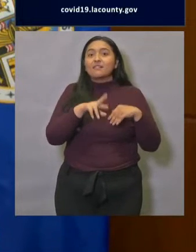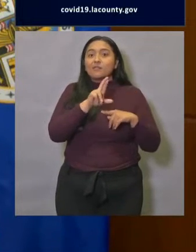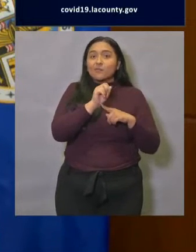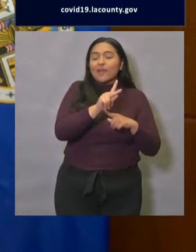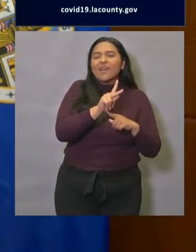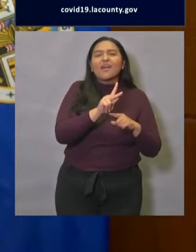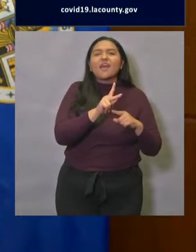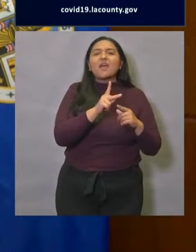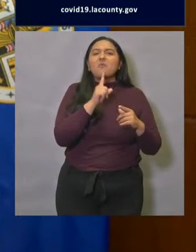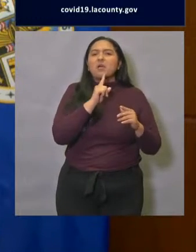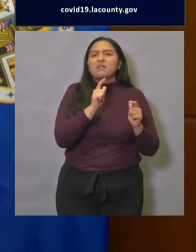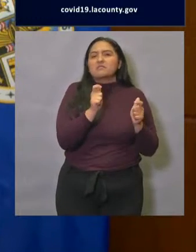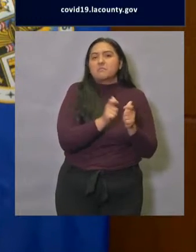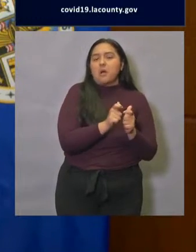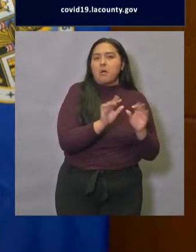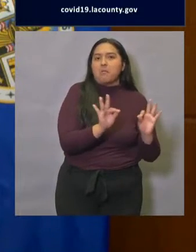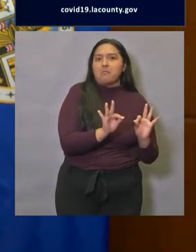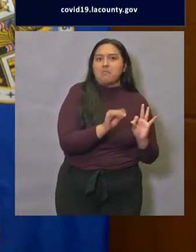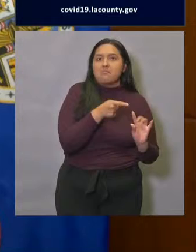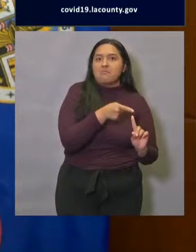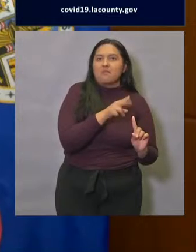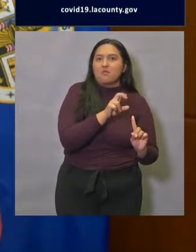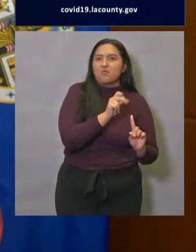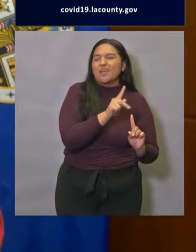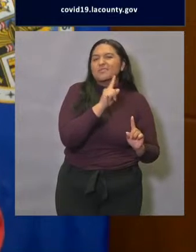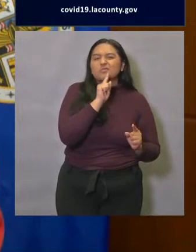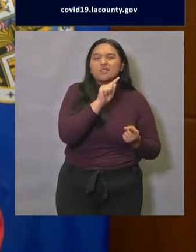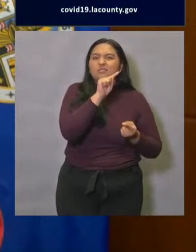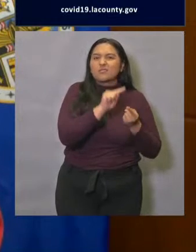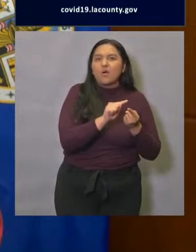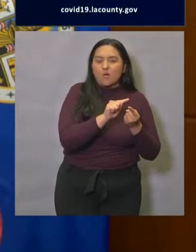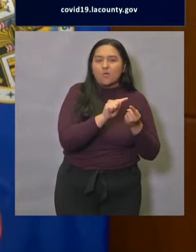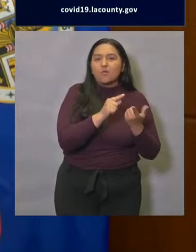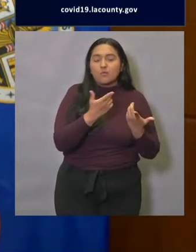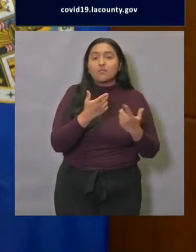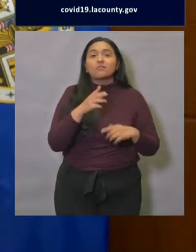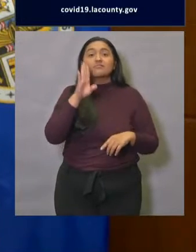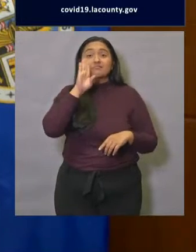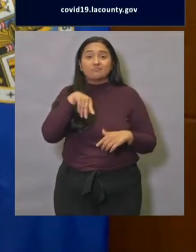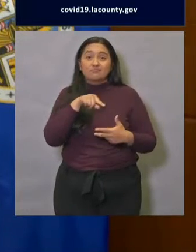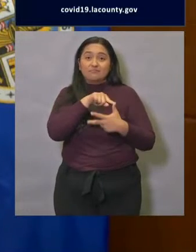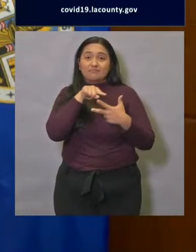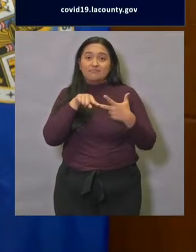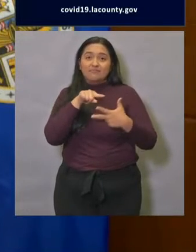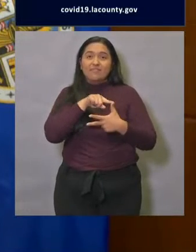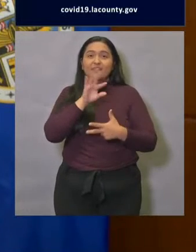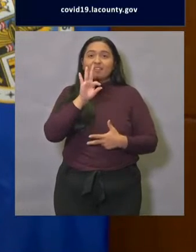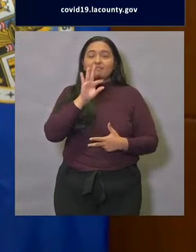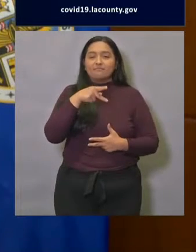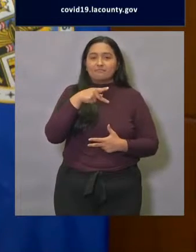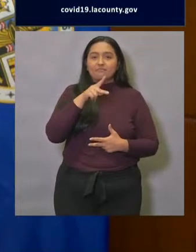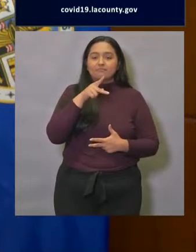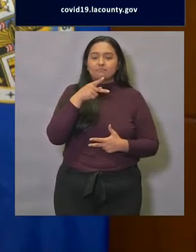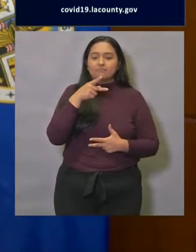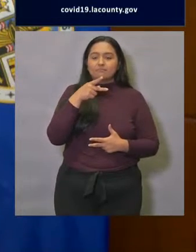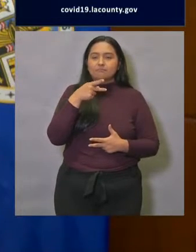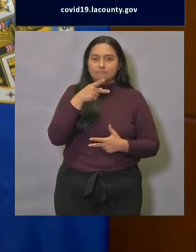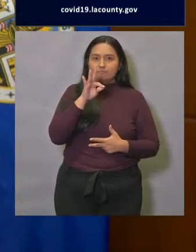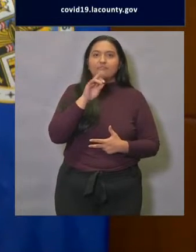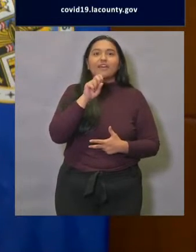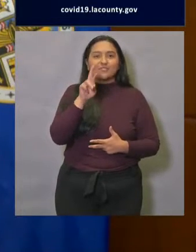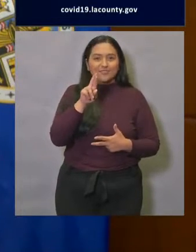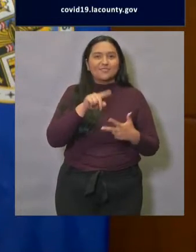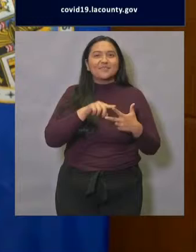mínimo. Las tres vacunas que ustedes saben son Pfizer, Moderna y Johnson & Johnson, y han